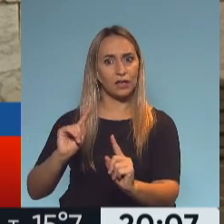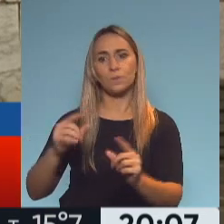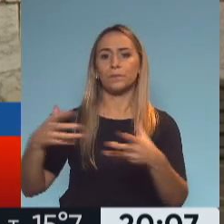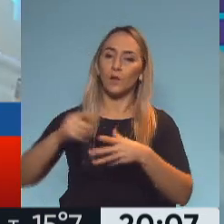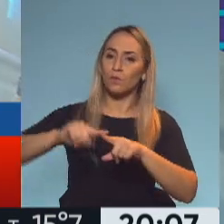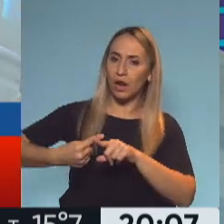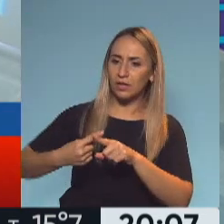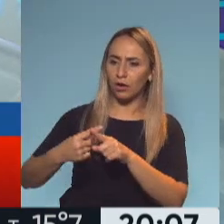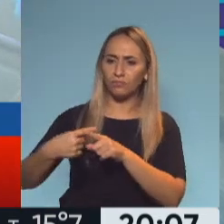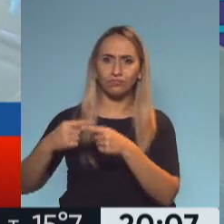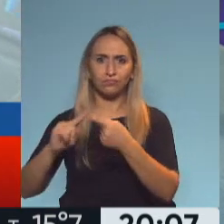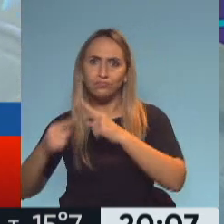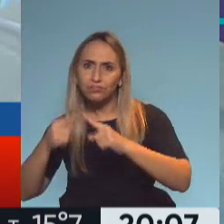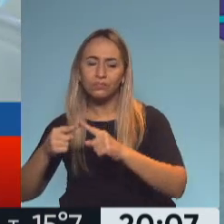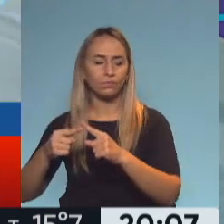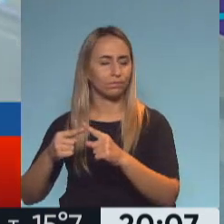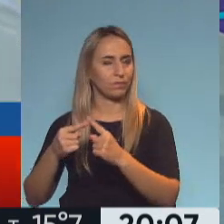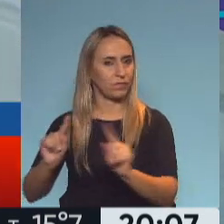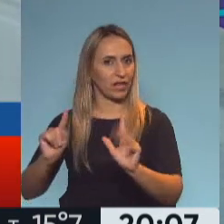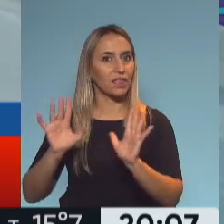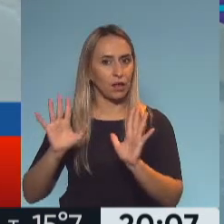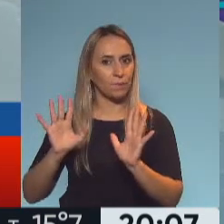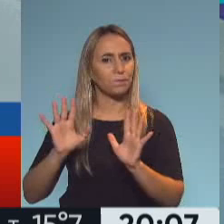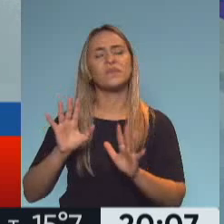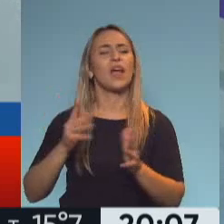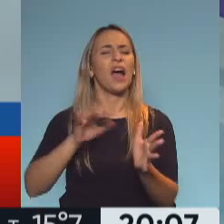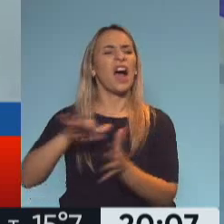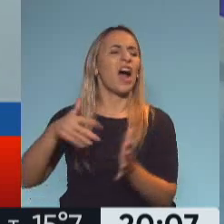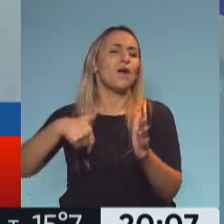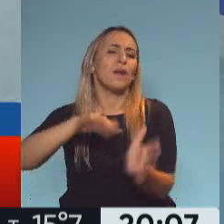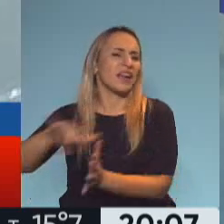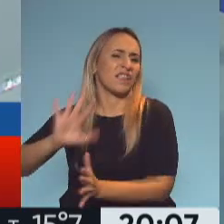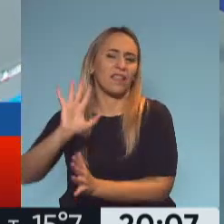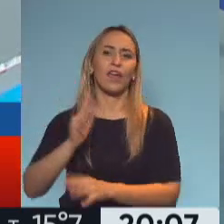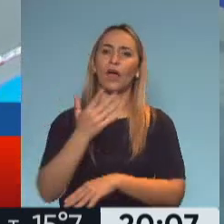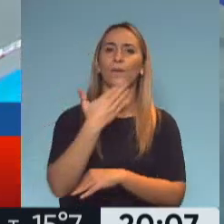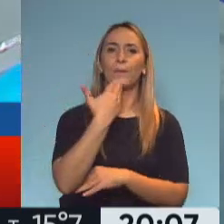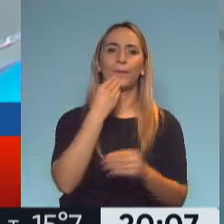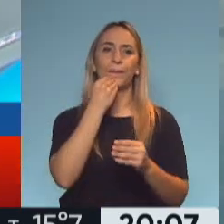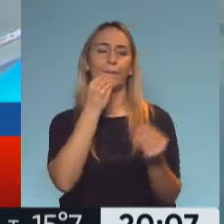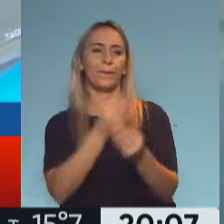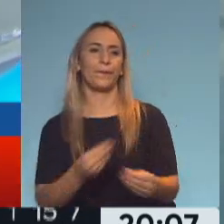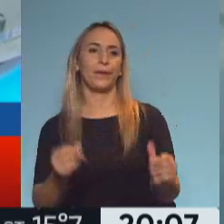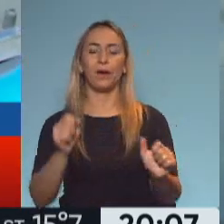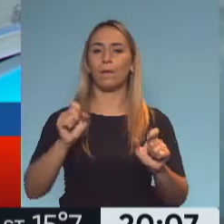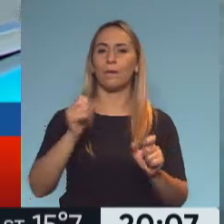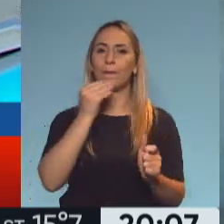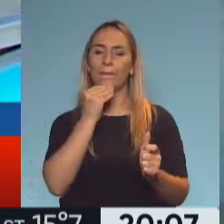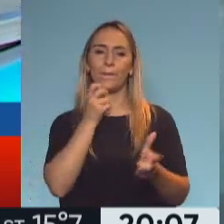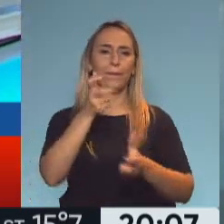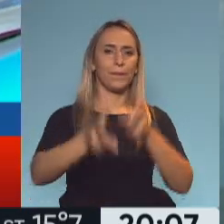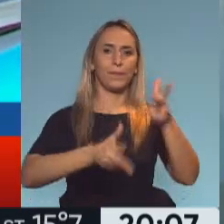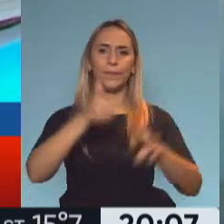ver, más allá de medidas laxas, más allá de desde lo discursivo, tratar de dibujar un panorama que muchas